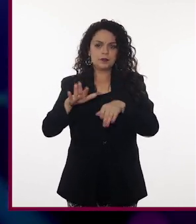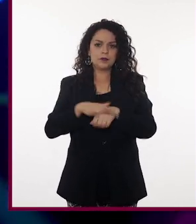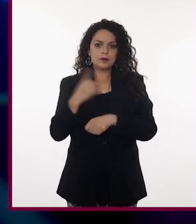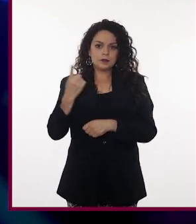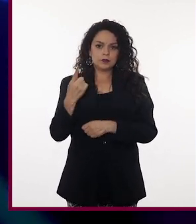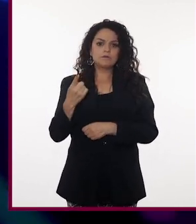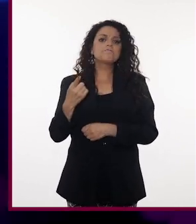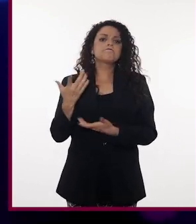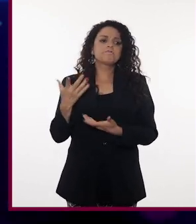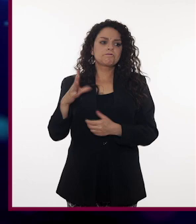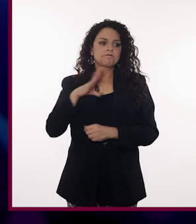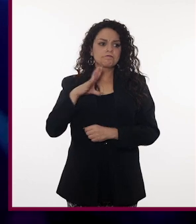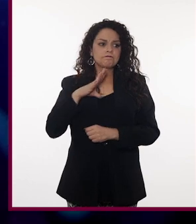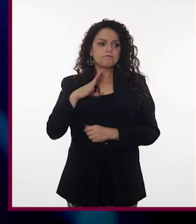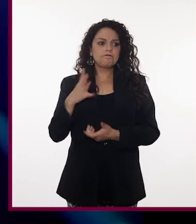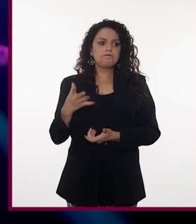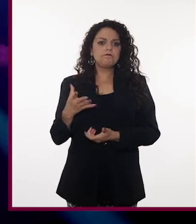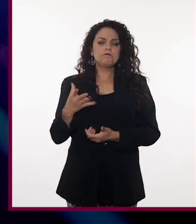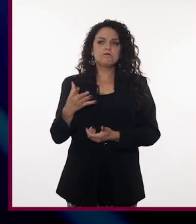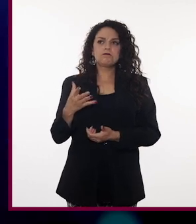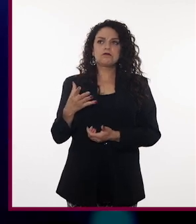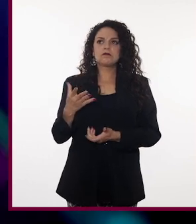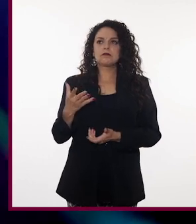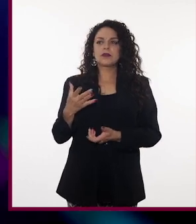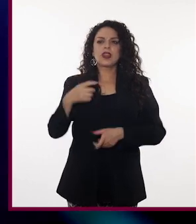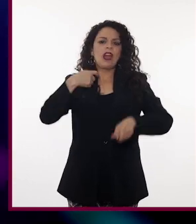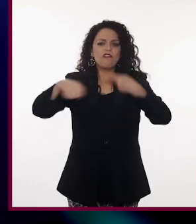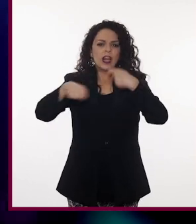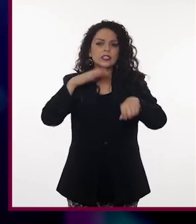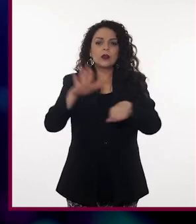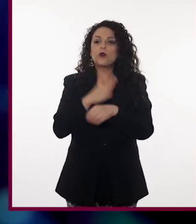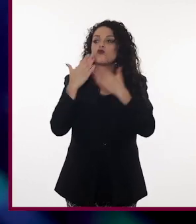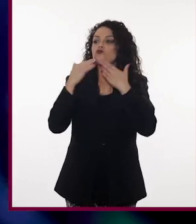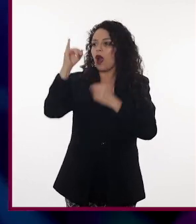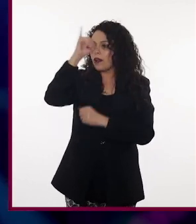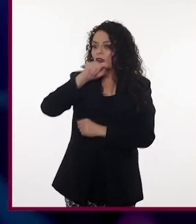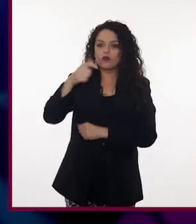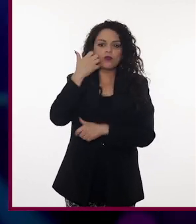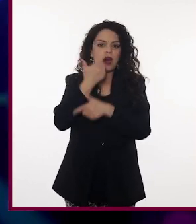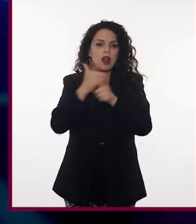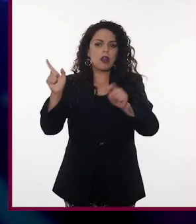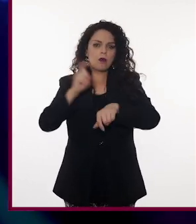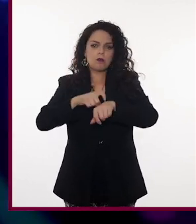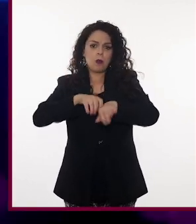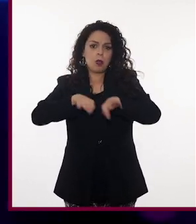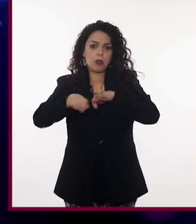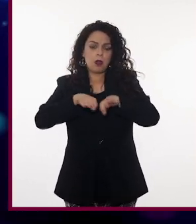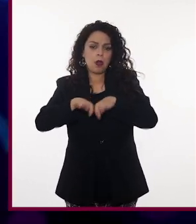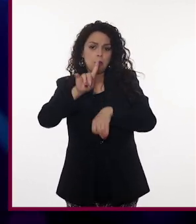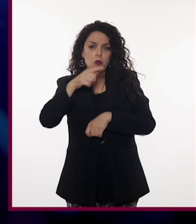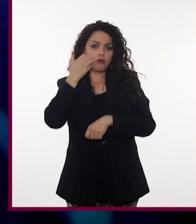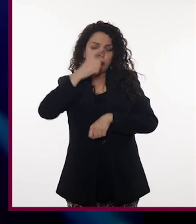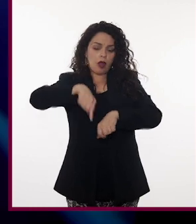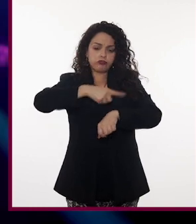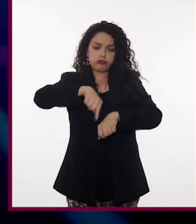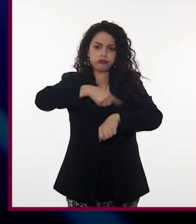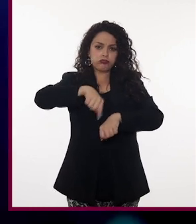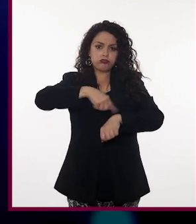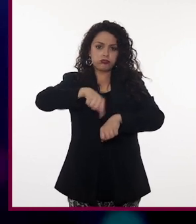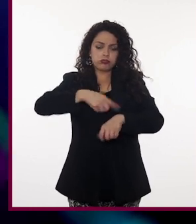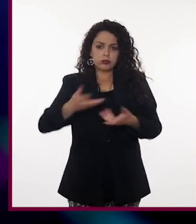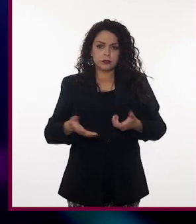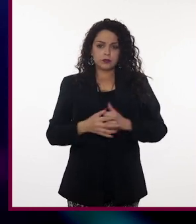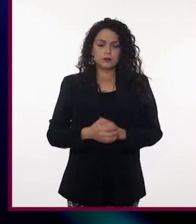da flexibilidad, que no tienen jefes, que pueden trabajar las horas que quieran, que pueden usar este empleo de repartidores